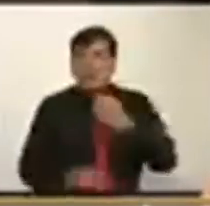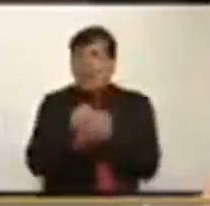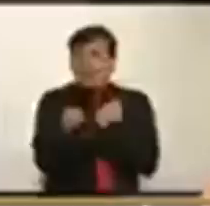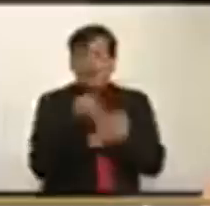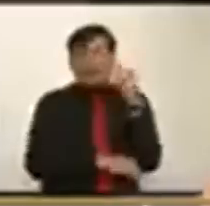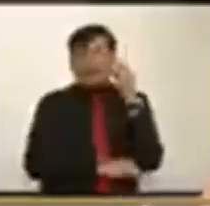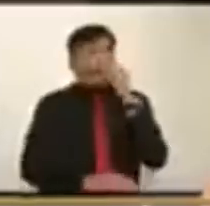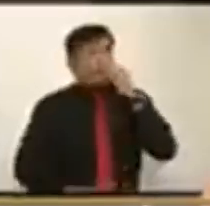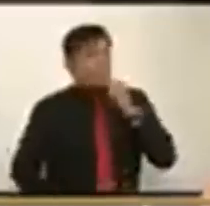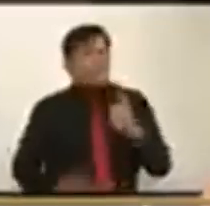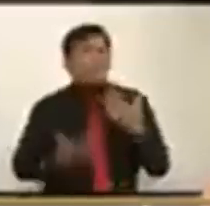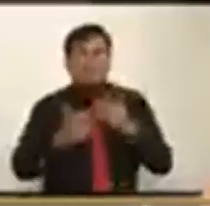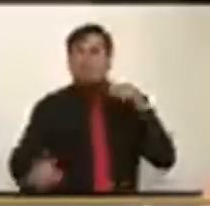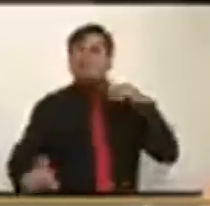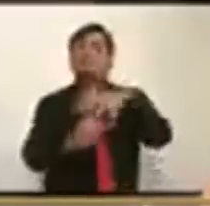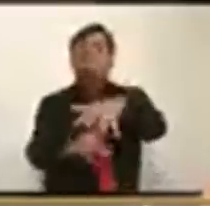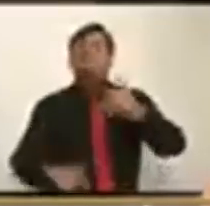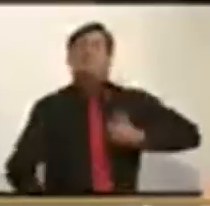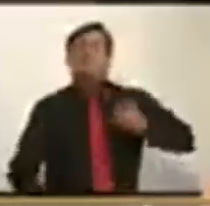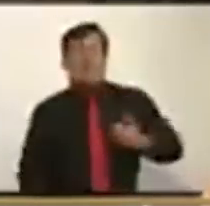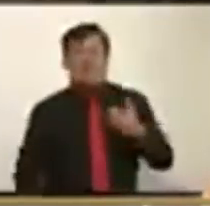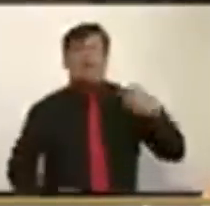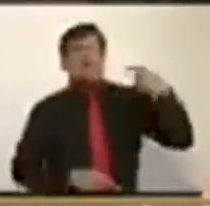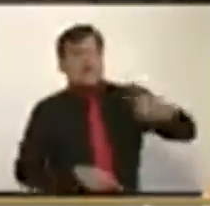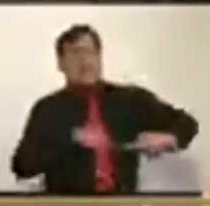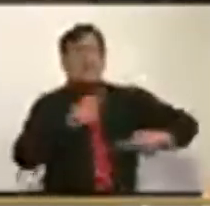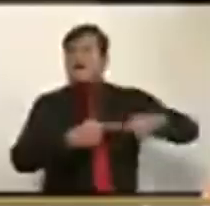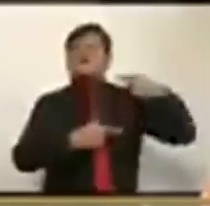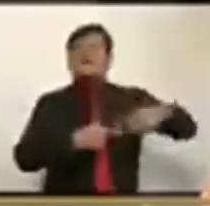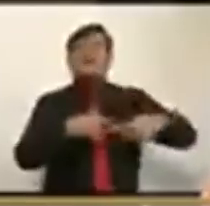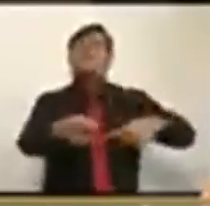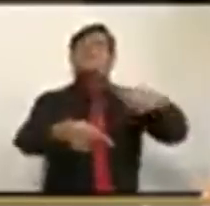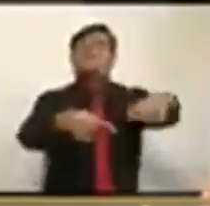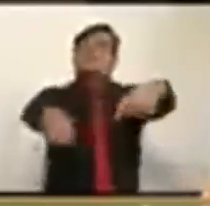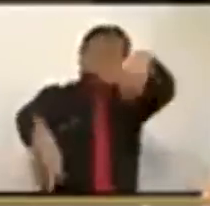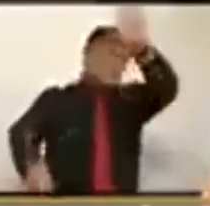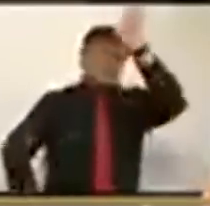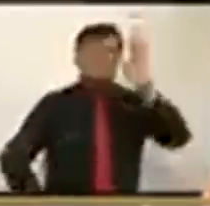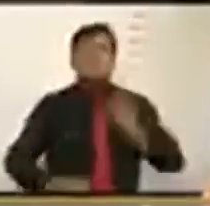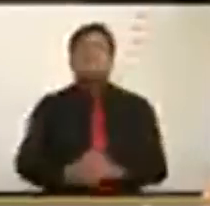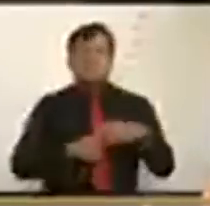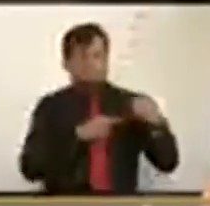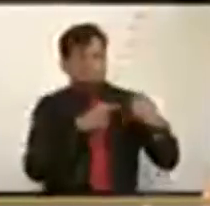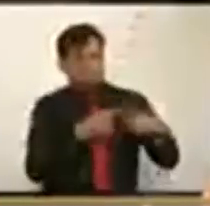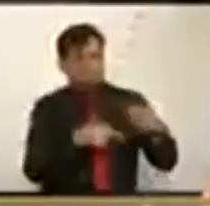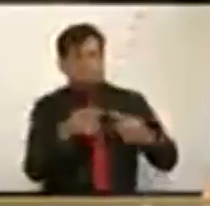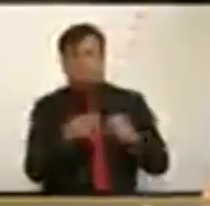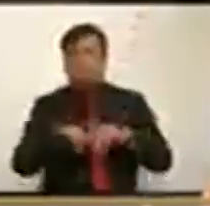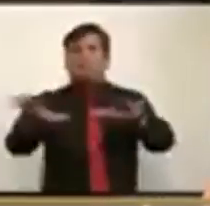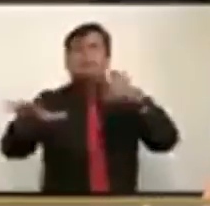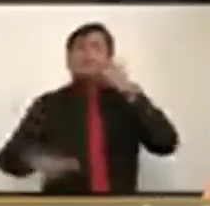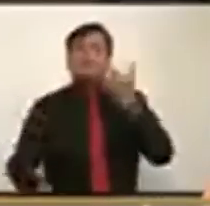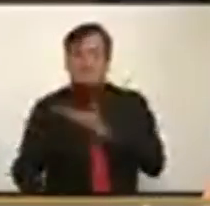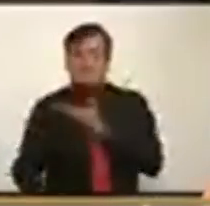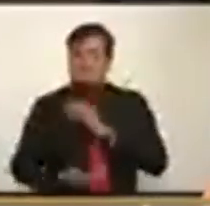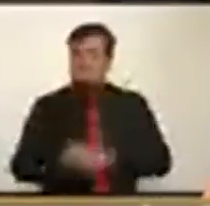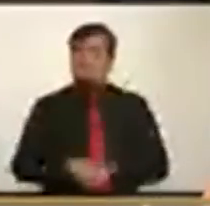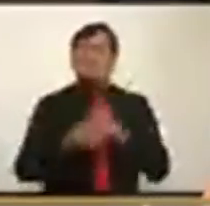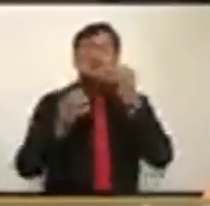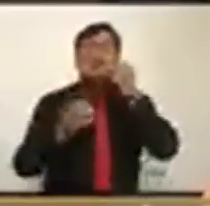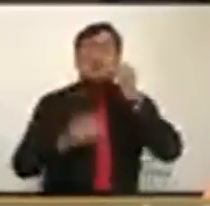condenar esta generación de jóvenes y la que sigue y la que sigue, así como la generación de nuestros padres y de